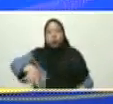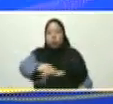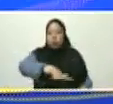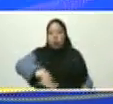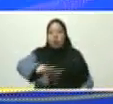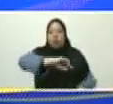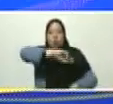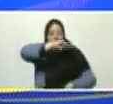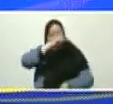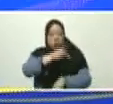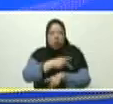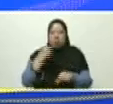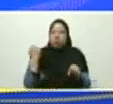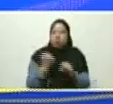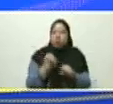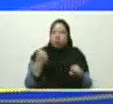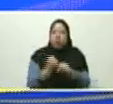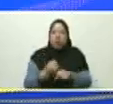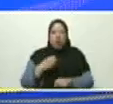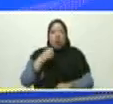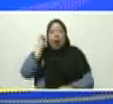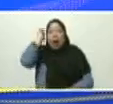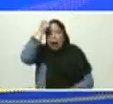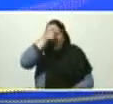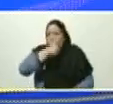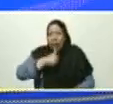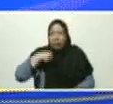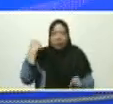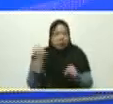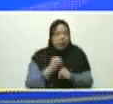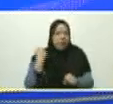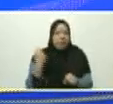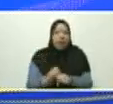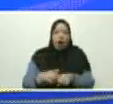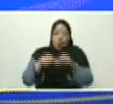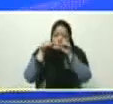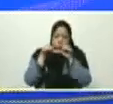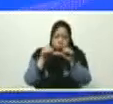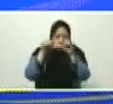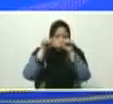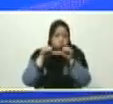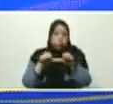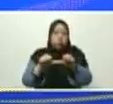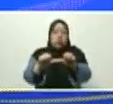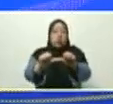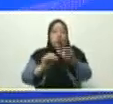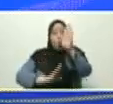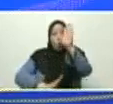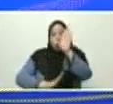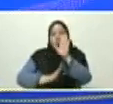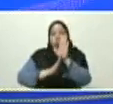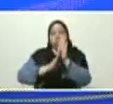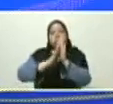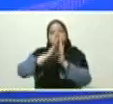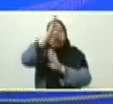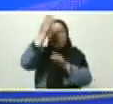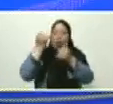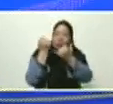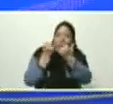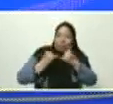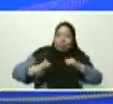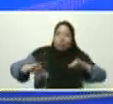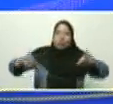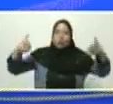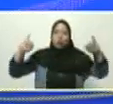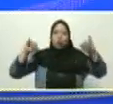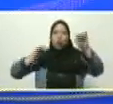firmemente en perseverar en nuestro camino, el camino del crecimiento, de la independencia,